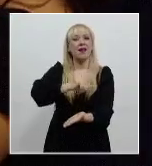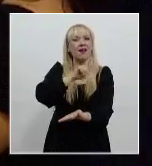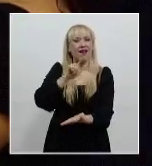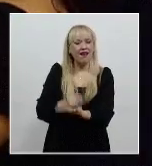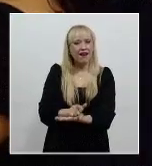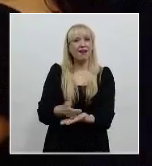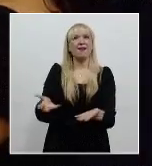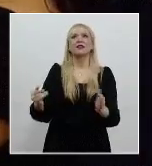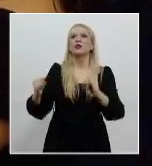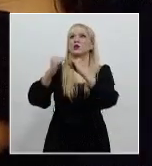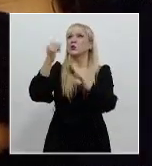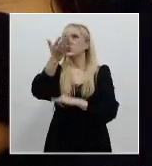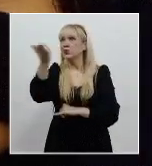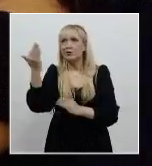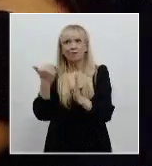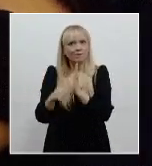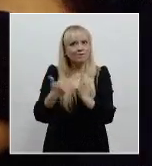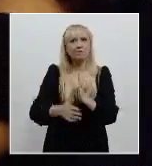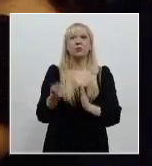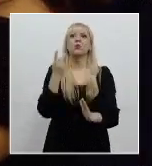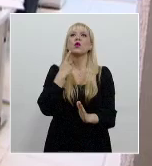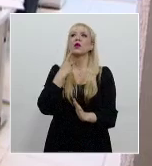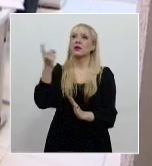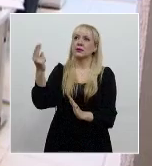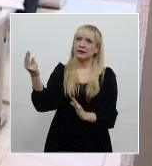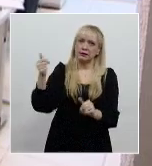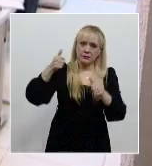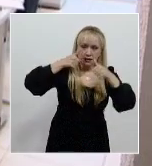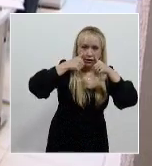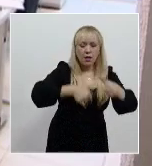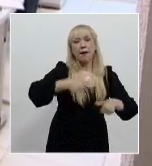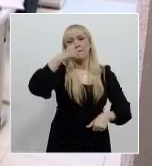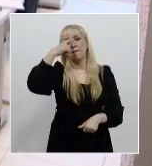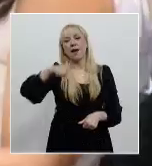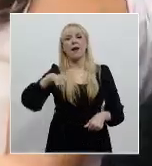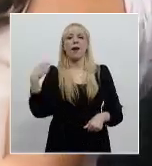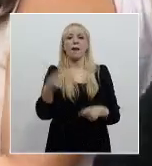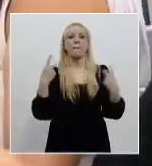leyes, instituciones y voluntades políticas para que las personas puedan